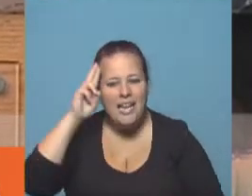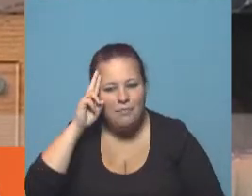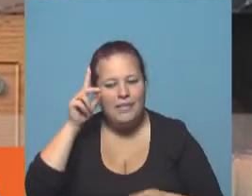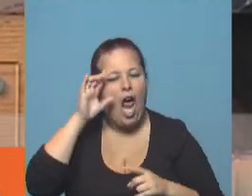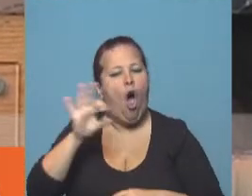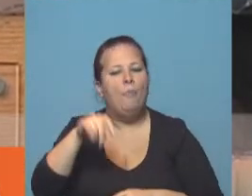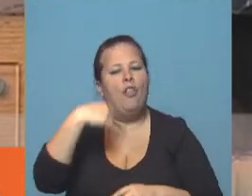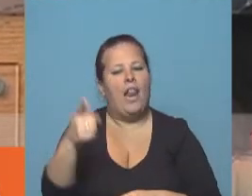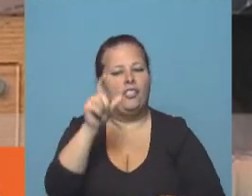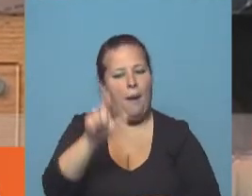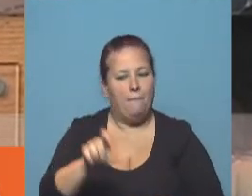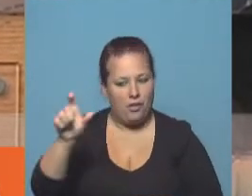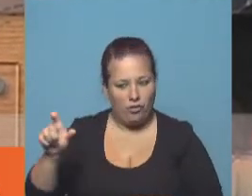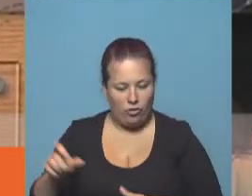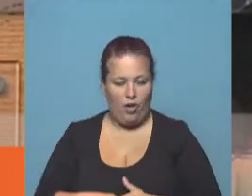mirada del otro.